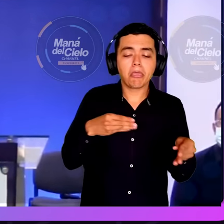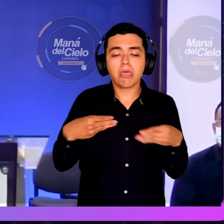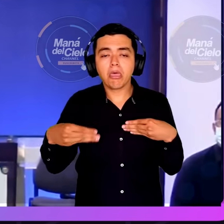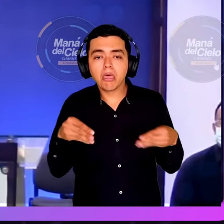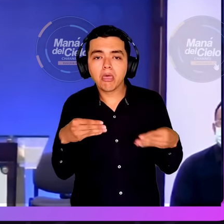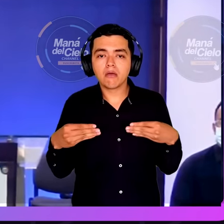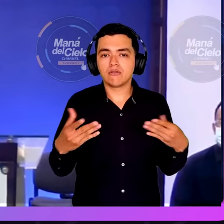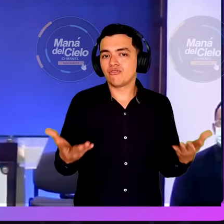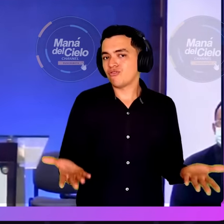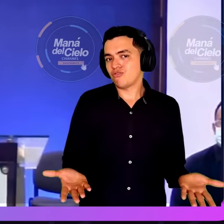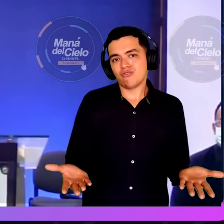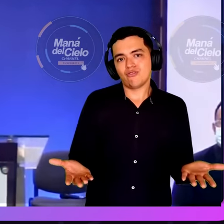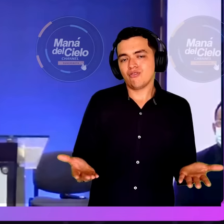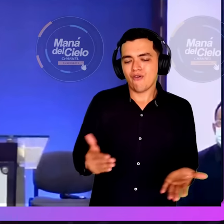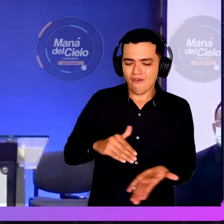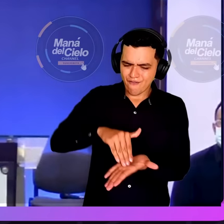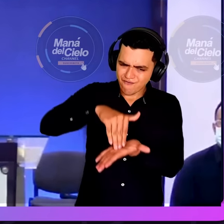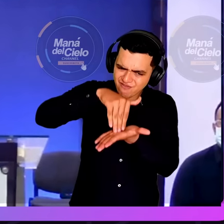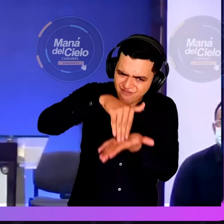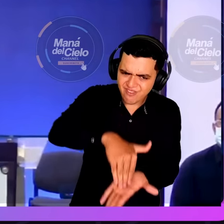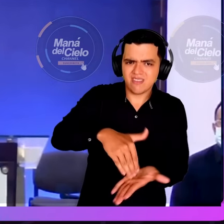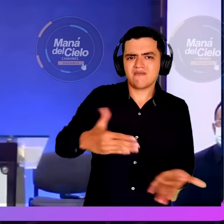Lo que pasa es que hay cosas con Dios